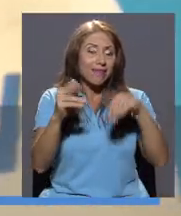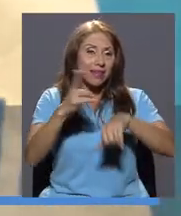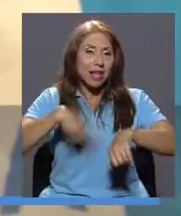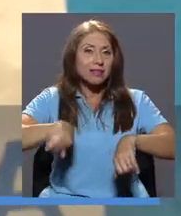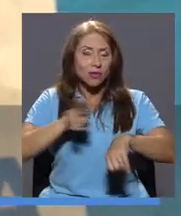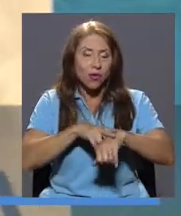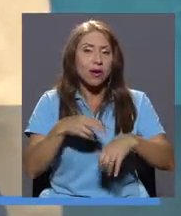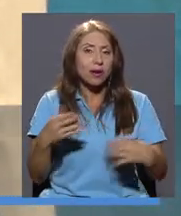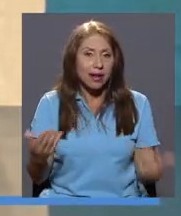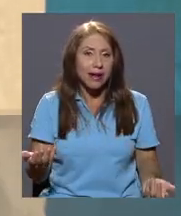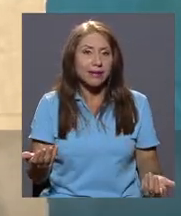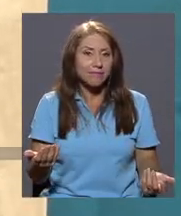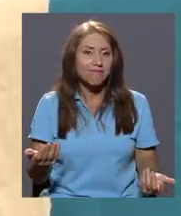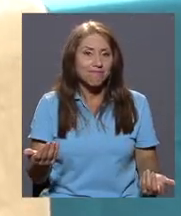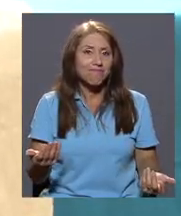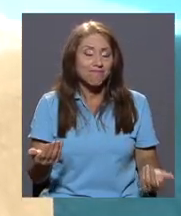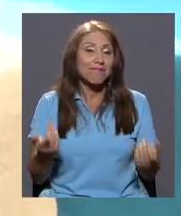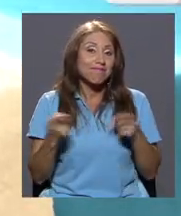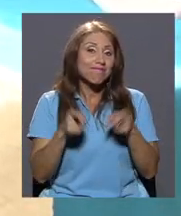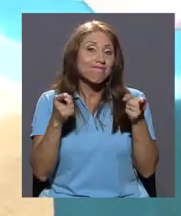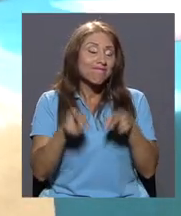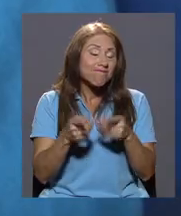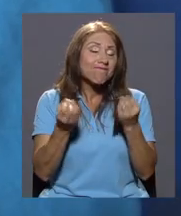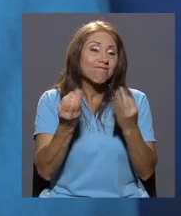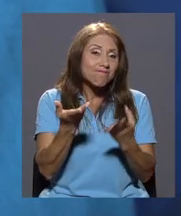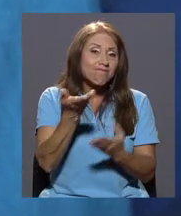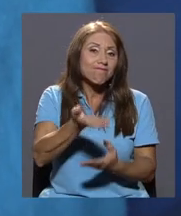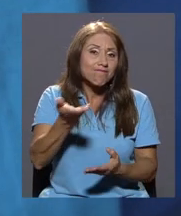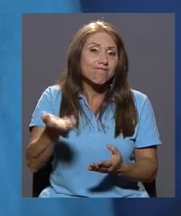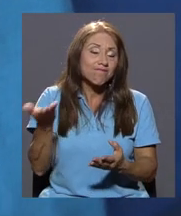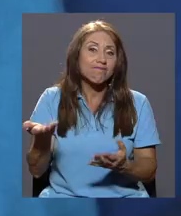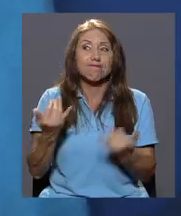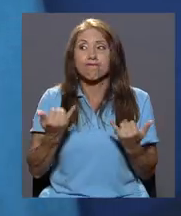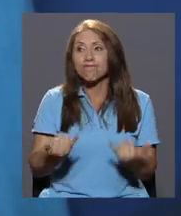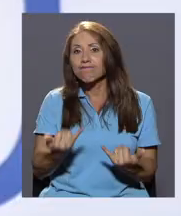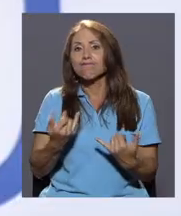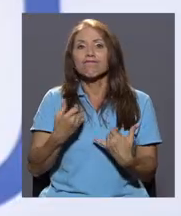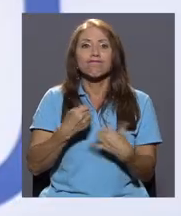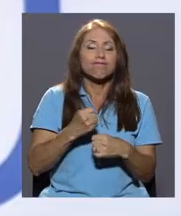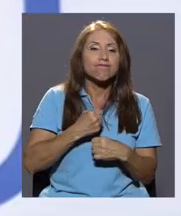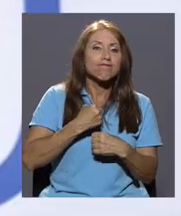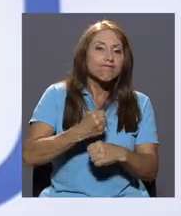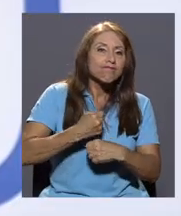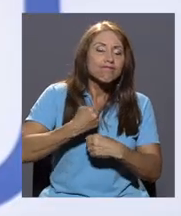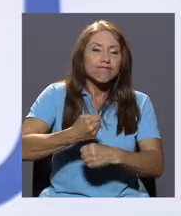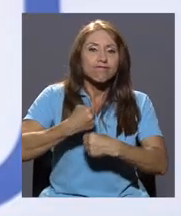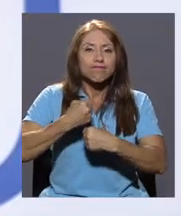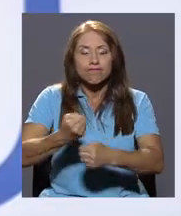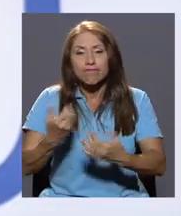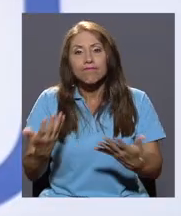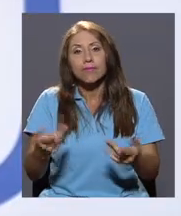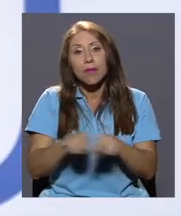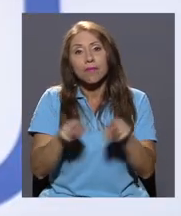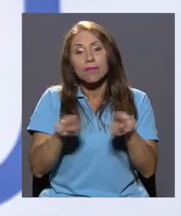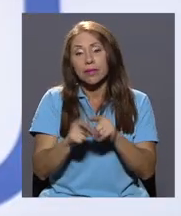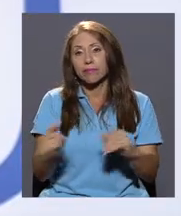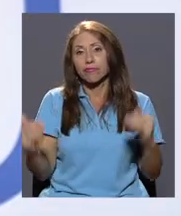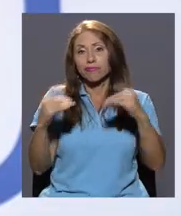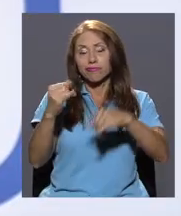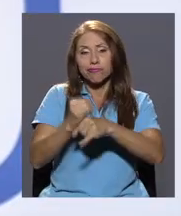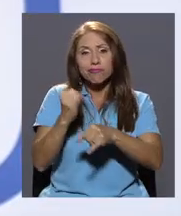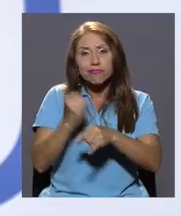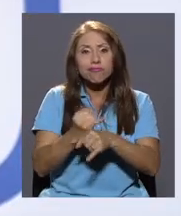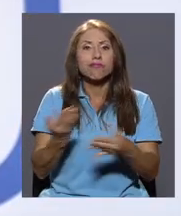nivel nacional han sucedido bastantes situaciones, estamos en huelgas, a nivel institucional